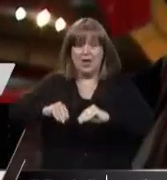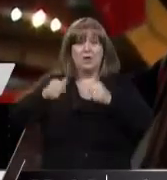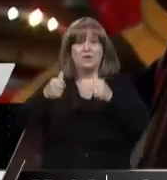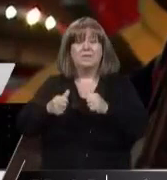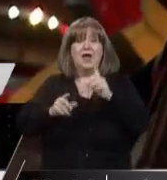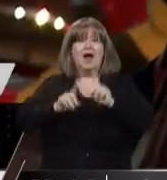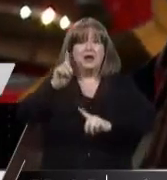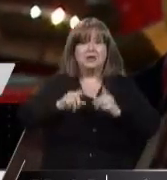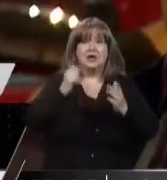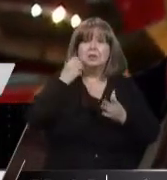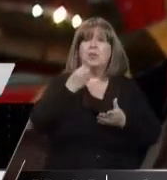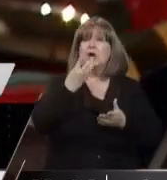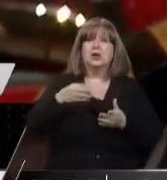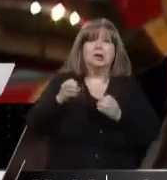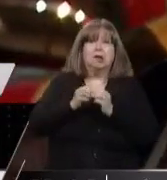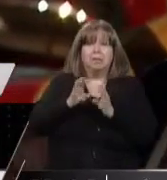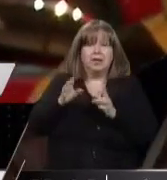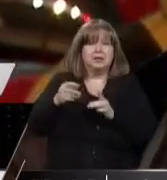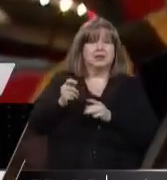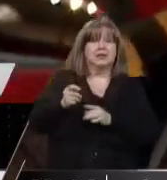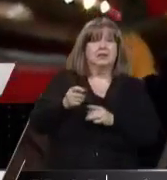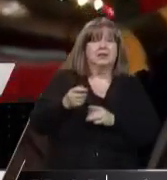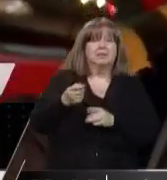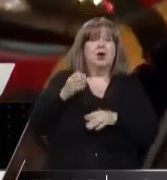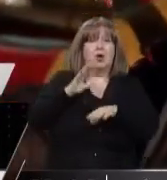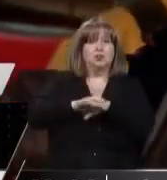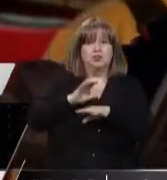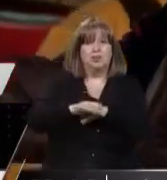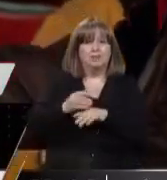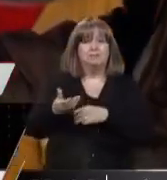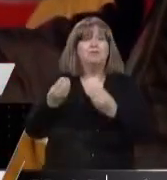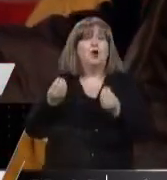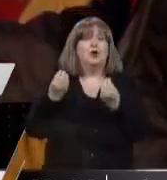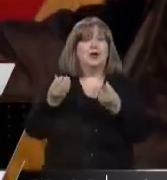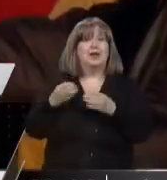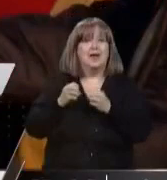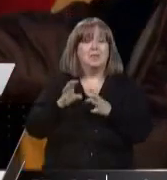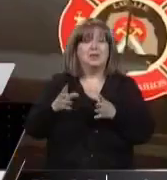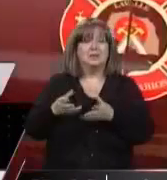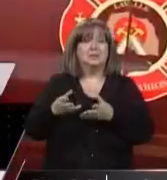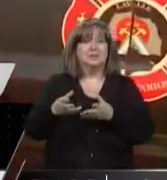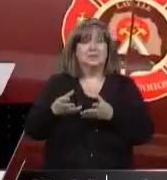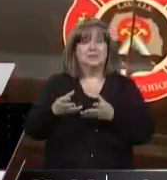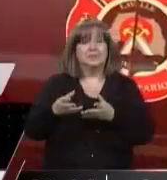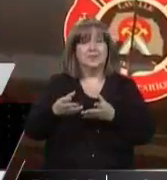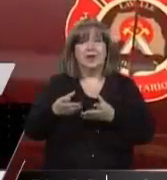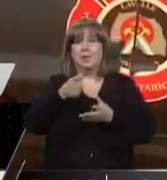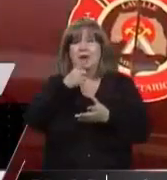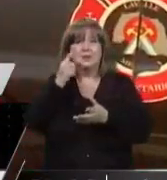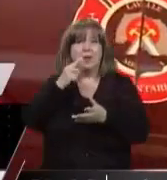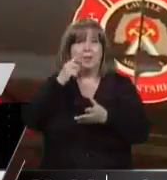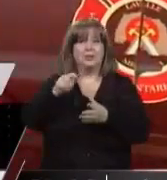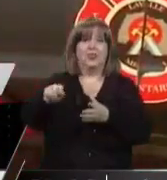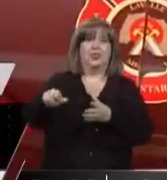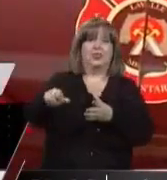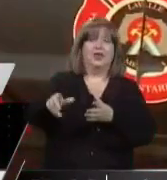tenemos estadísticas que el 90% de los incendios, en el departamento por lo menos, son ocasionados intencionalmente.